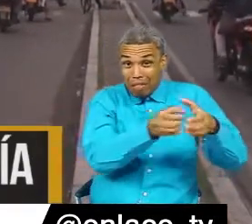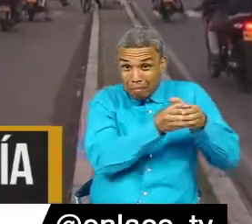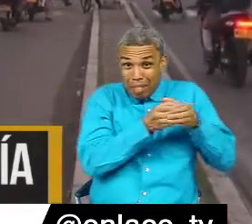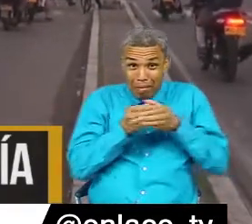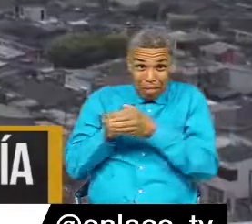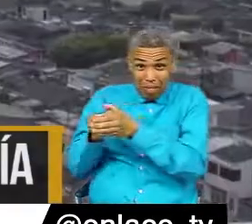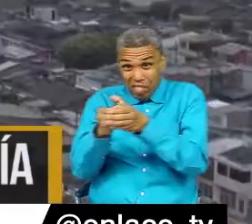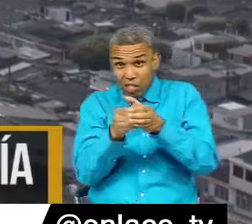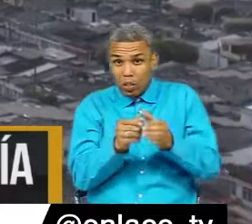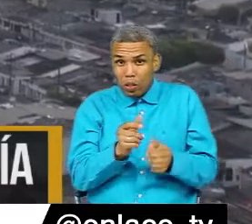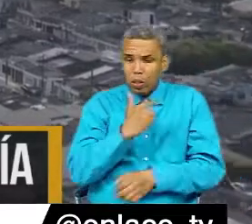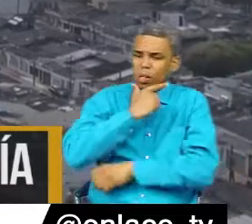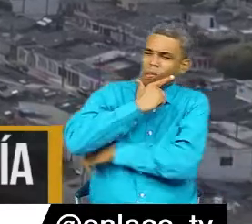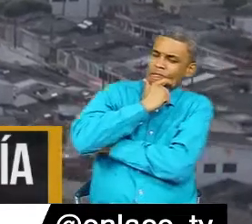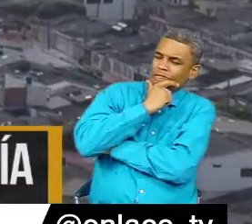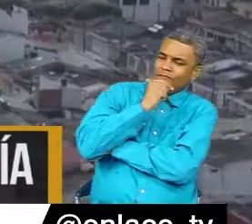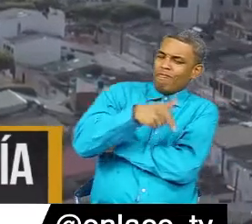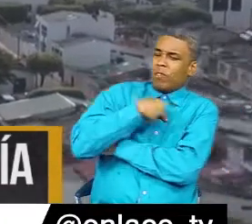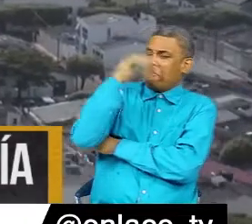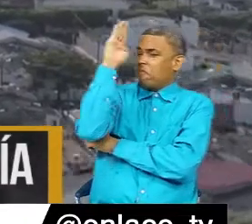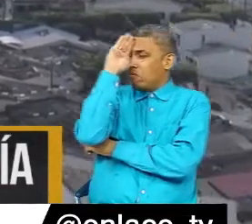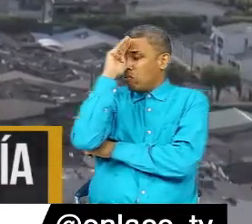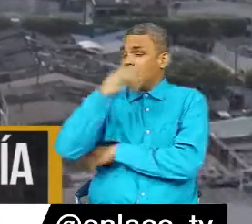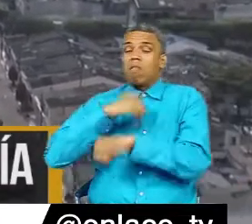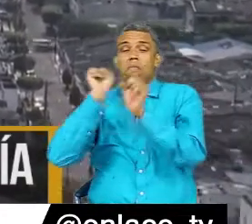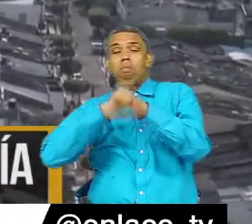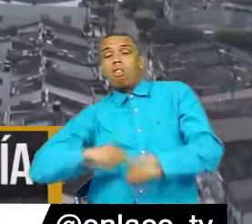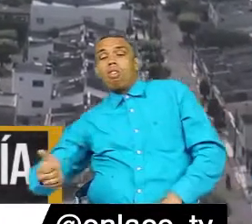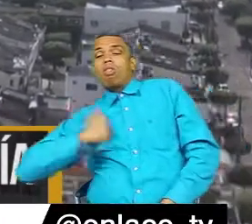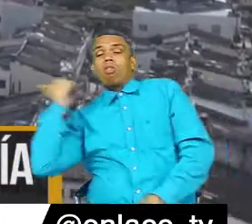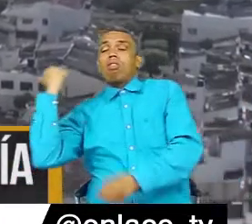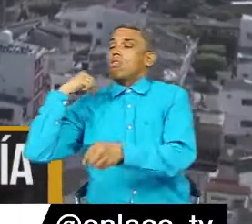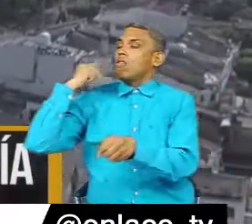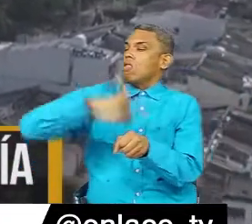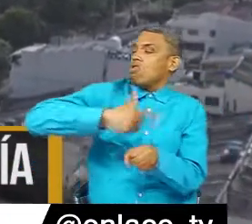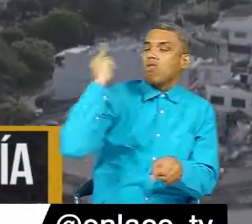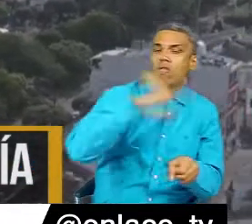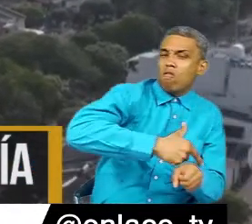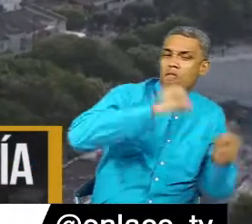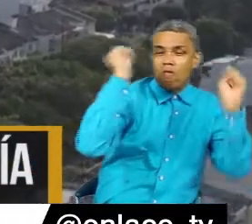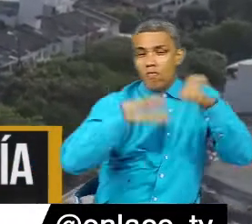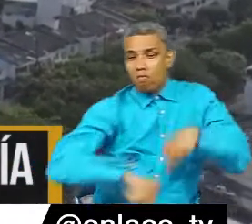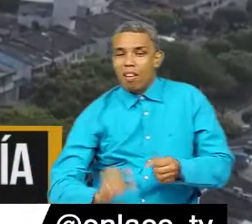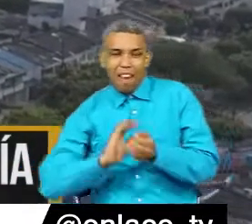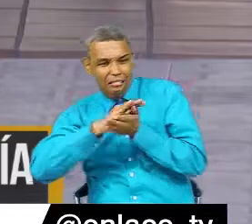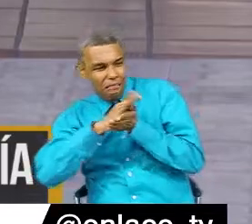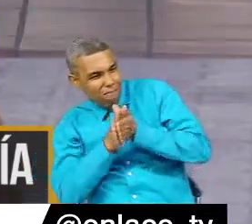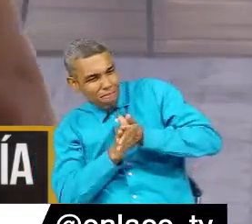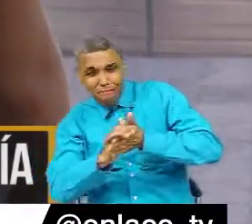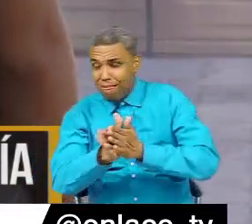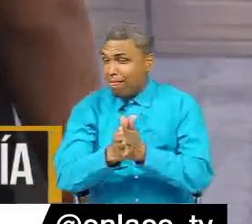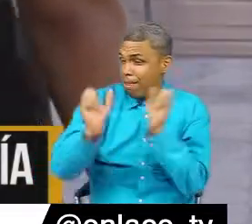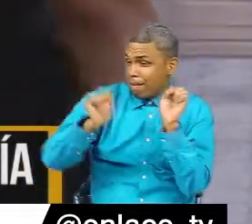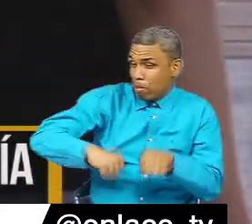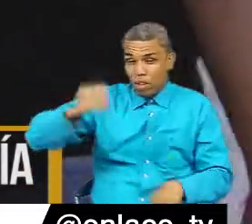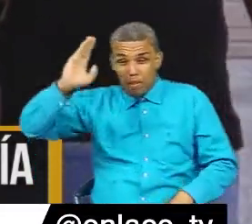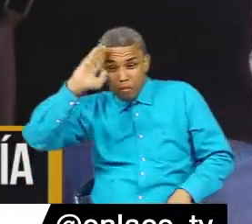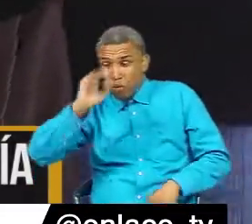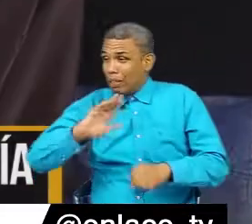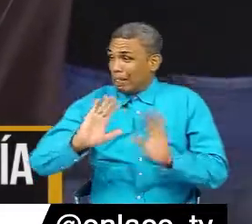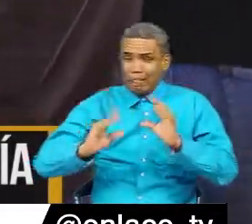relacionado que la policía tiene muchas facultades en este momento con la expedición de la nueva norma, lo cual no es del todo